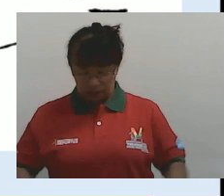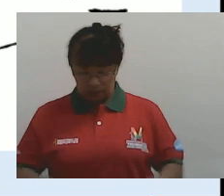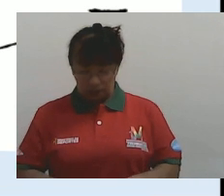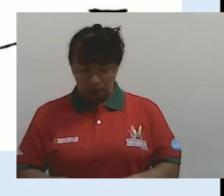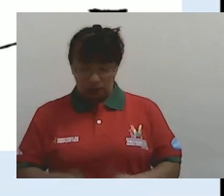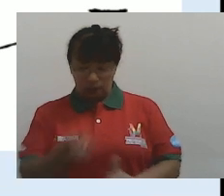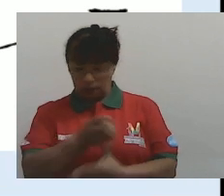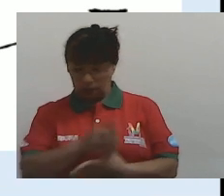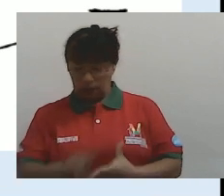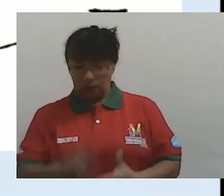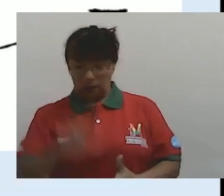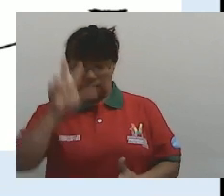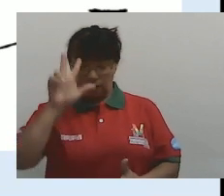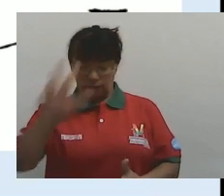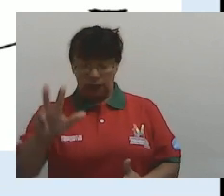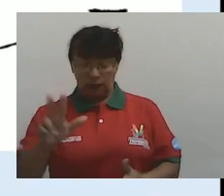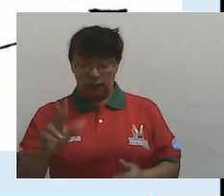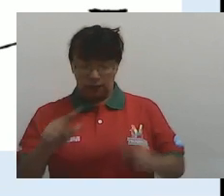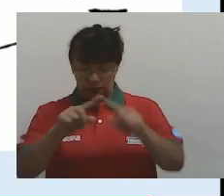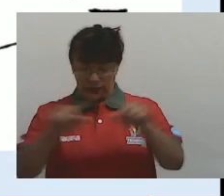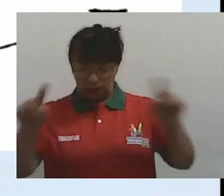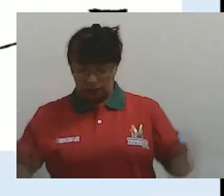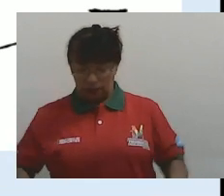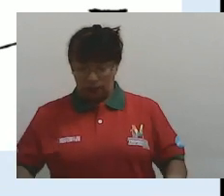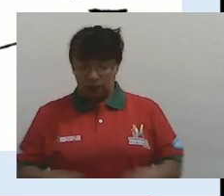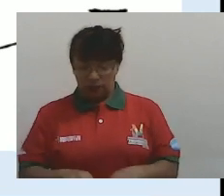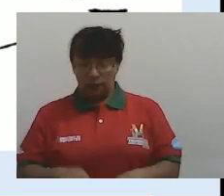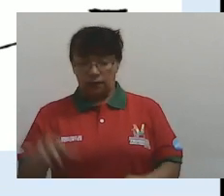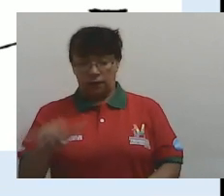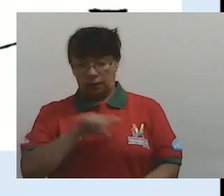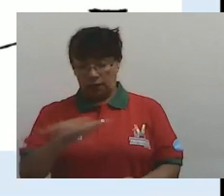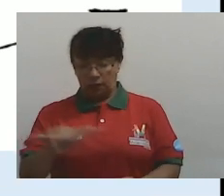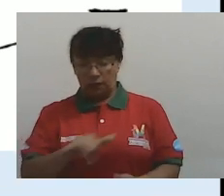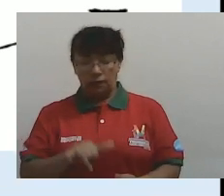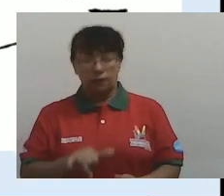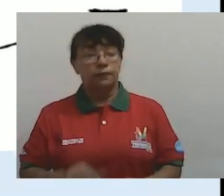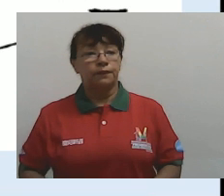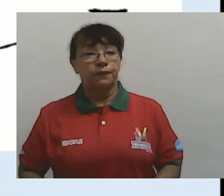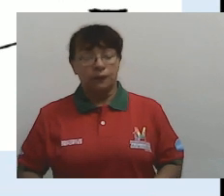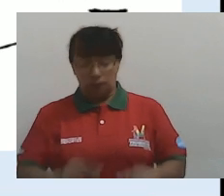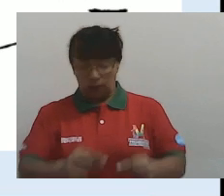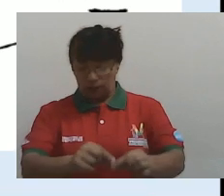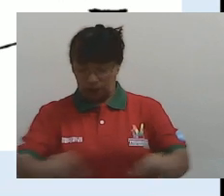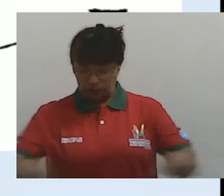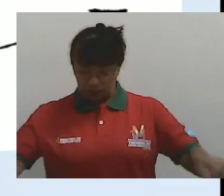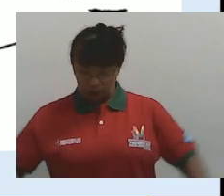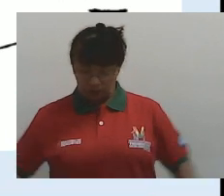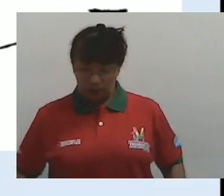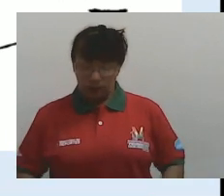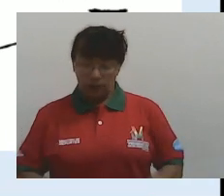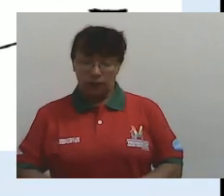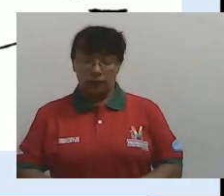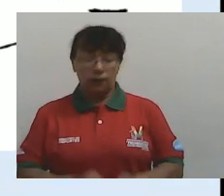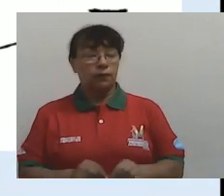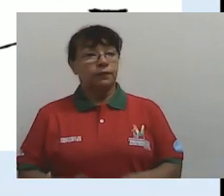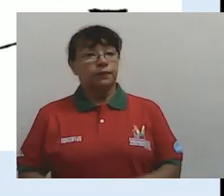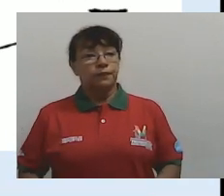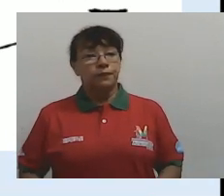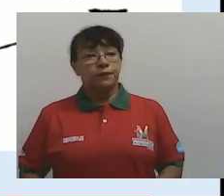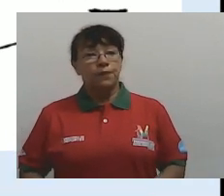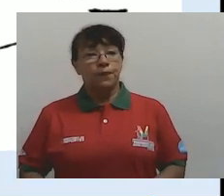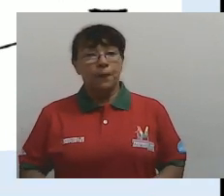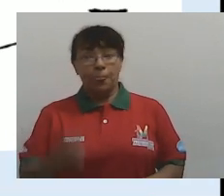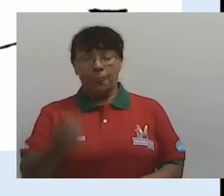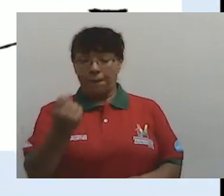en 3 partes exactamente iguales. Puedo dividir con una cinta, con cualquier material, y desde los